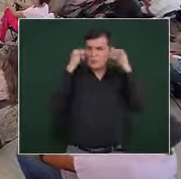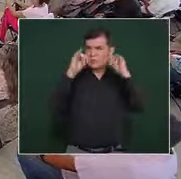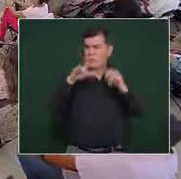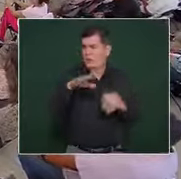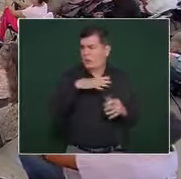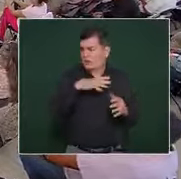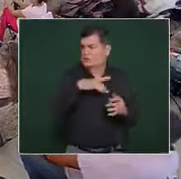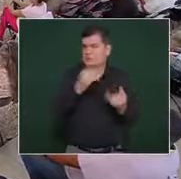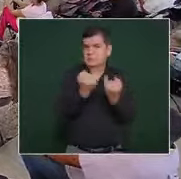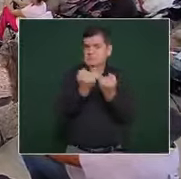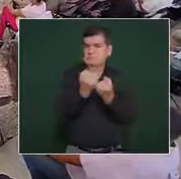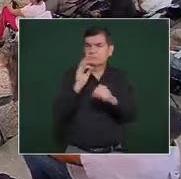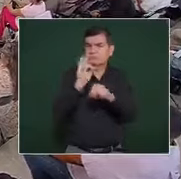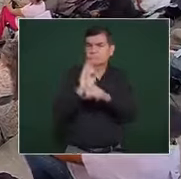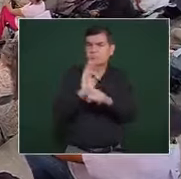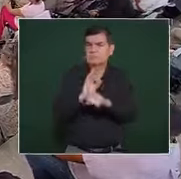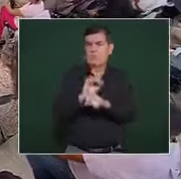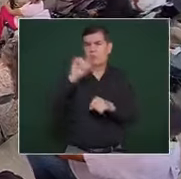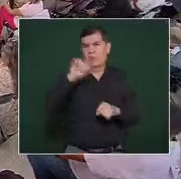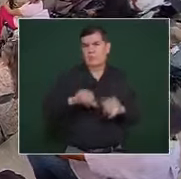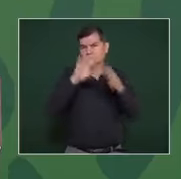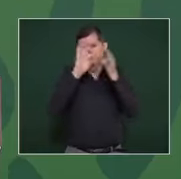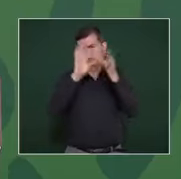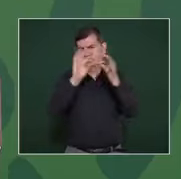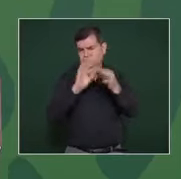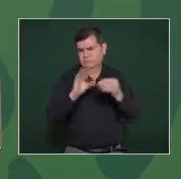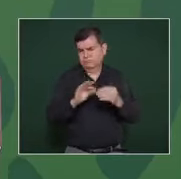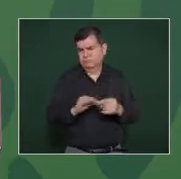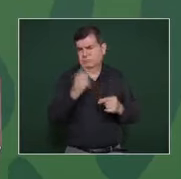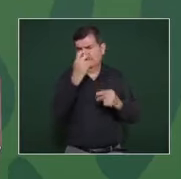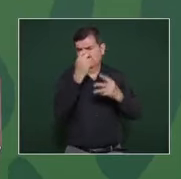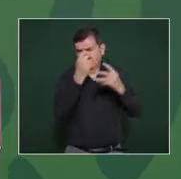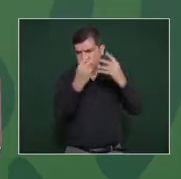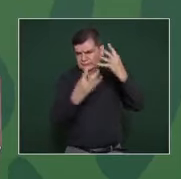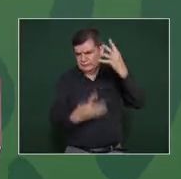informar sobre esos avances.